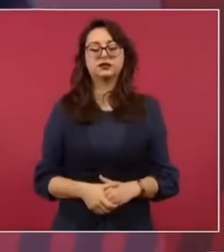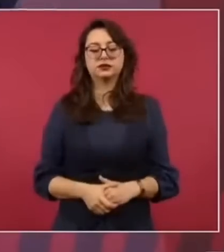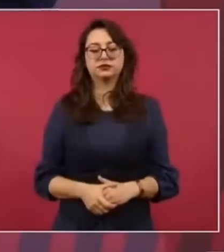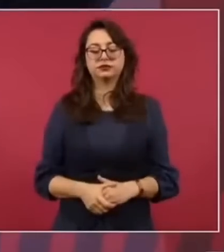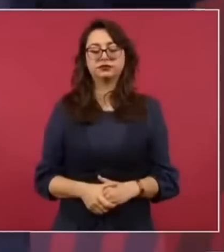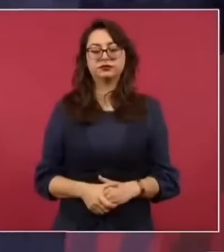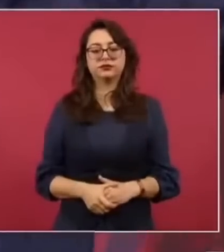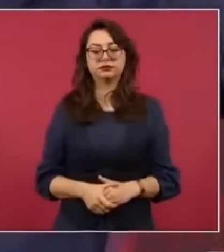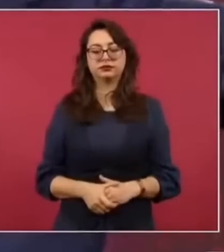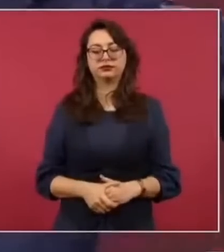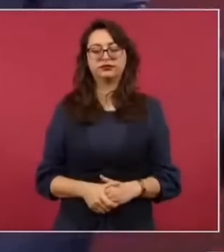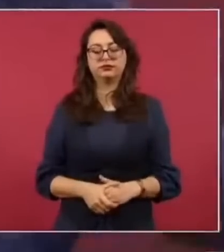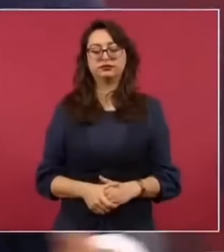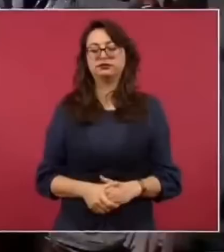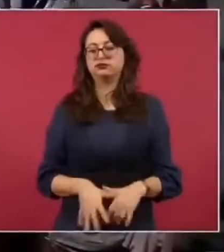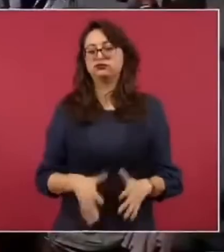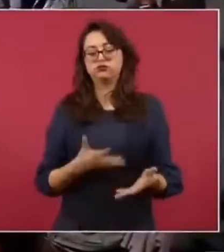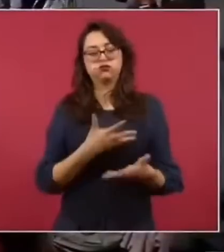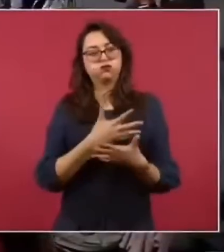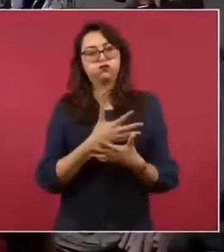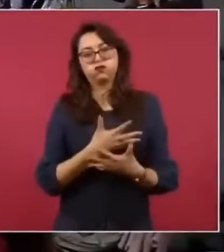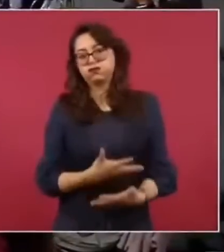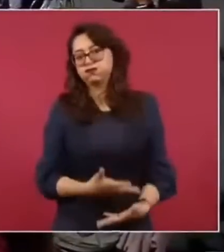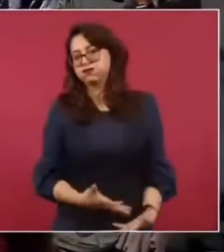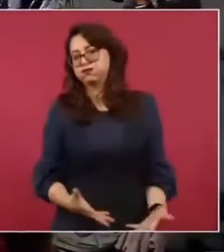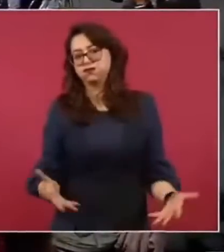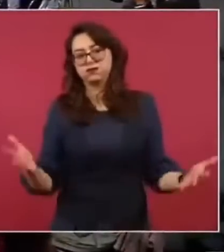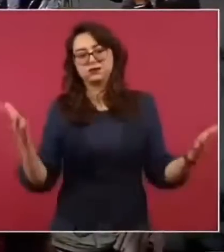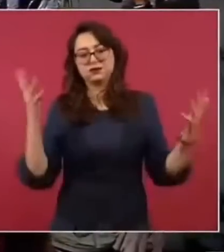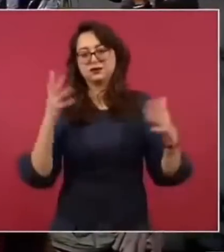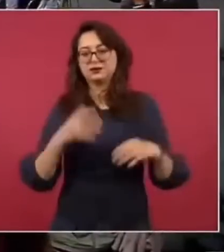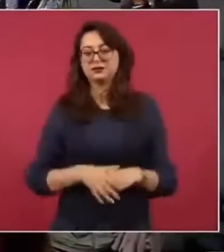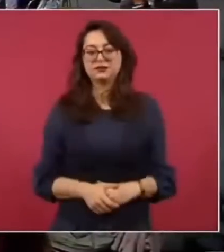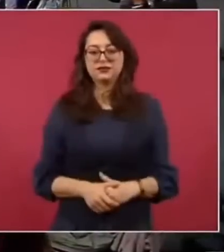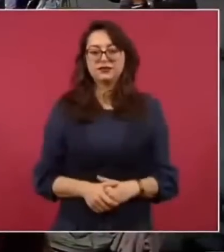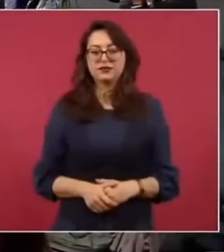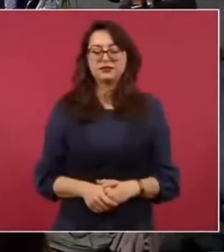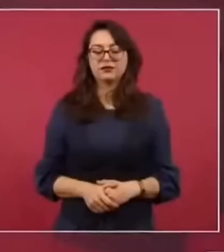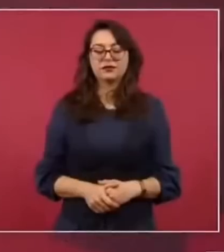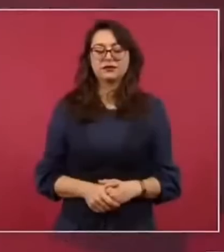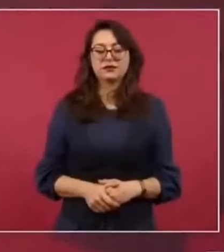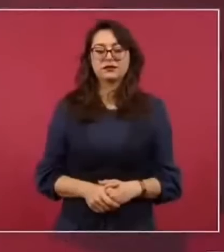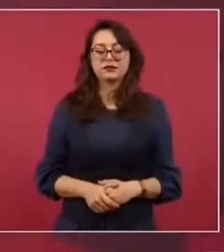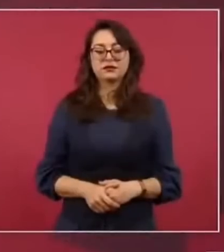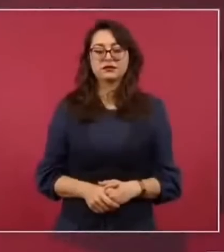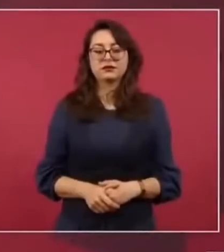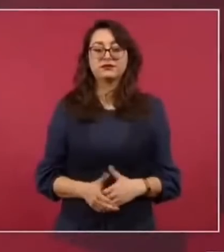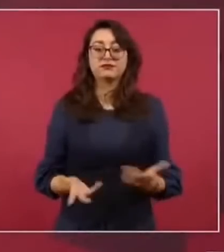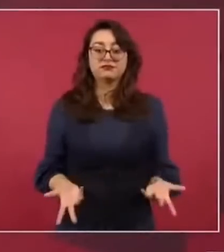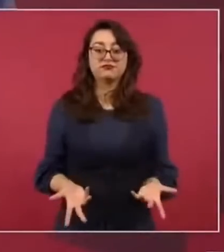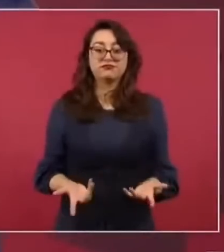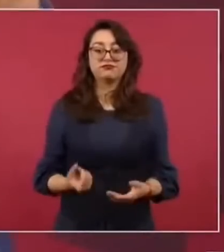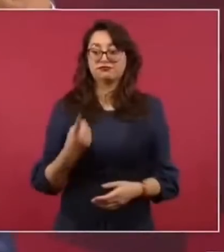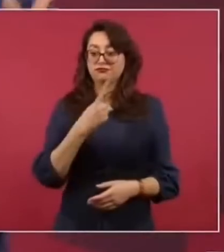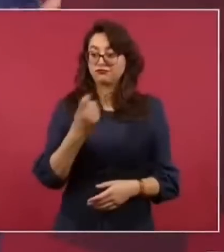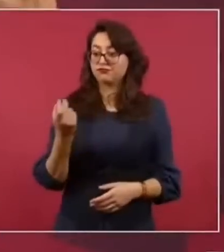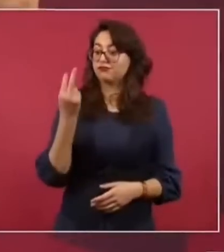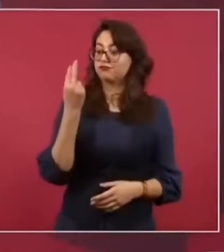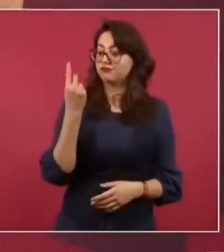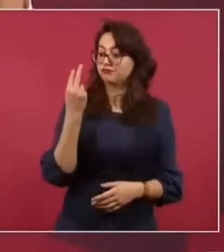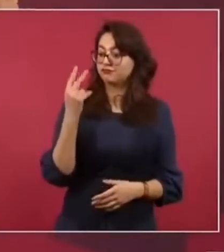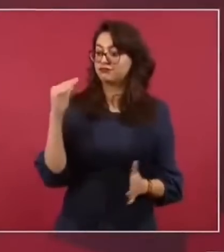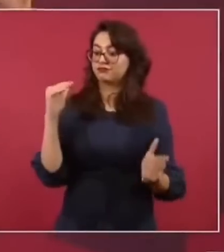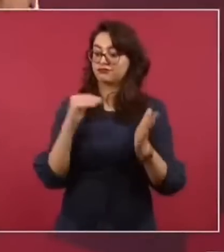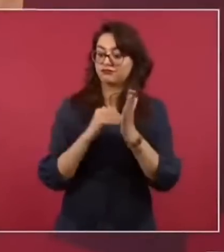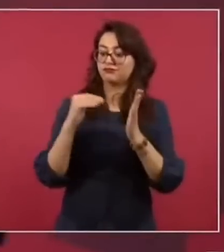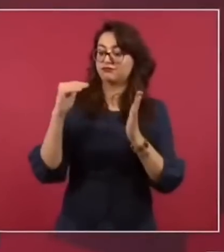Es un gran aeropuerto. Bueno, y ahorramos